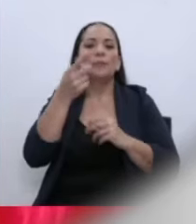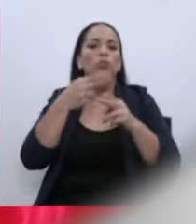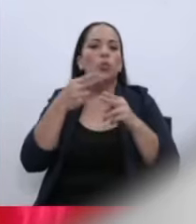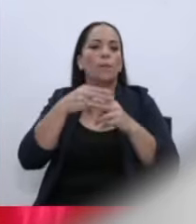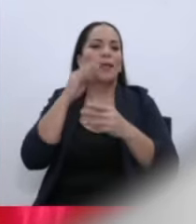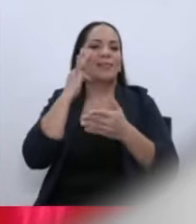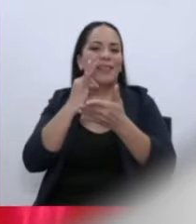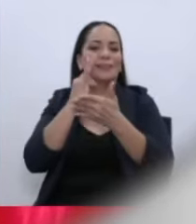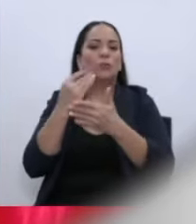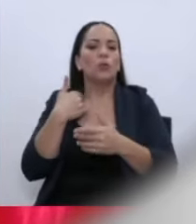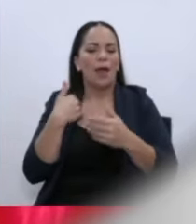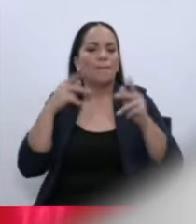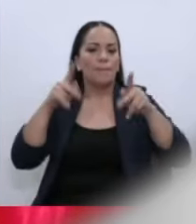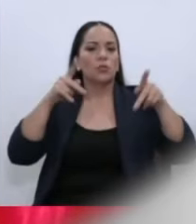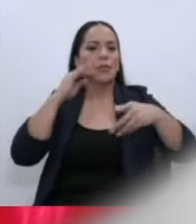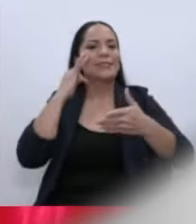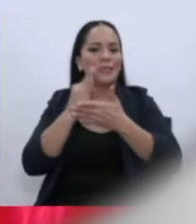hay,